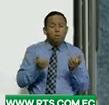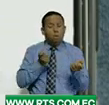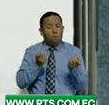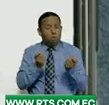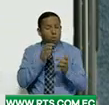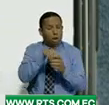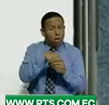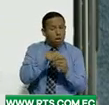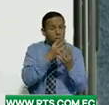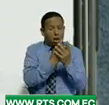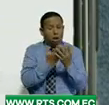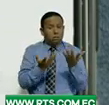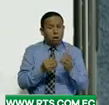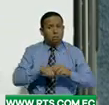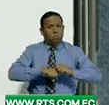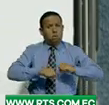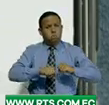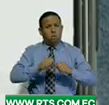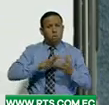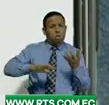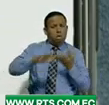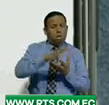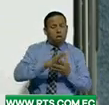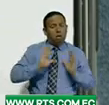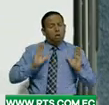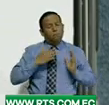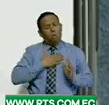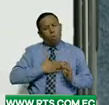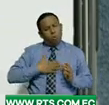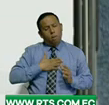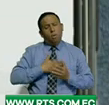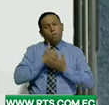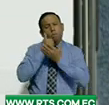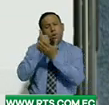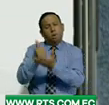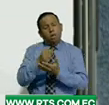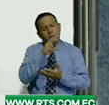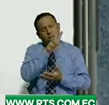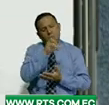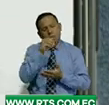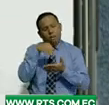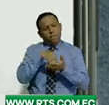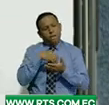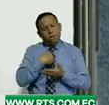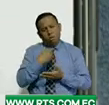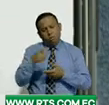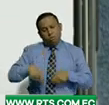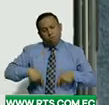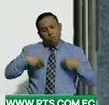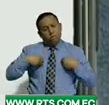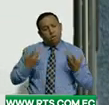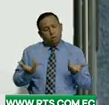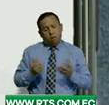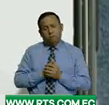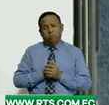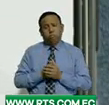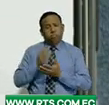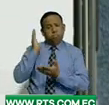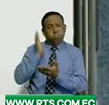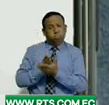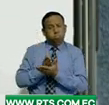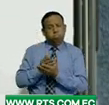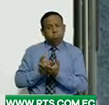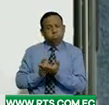cosa de dentro y hagan bomba pido sean conscientes y me dejen por lo menos 30 m para poder con eso sobrevivir si me suspenden y